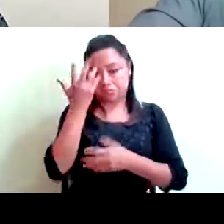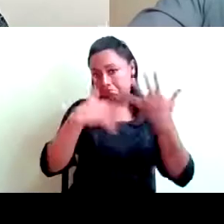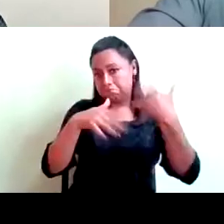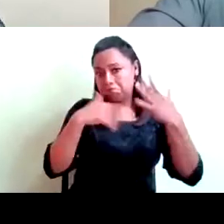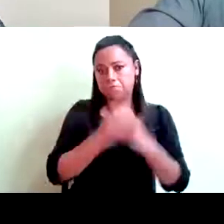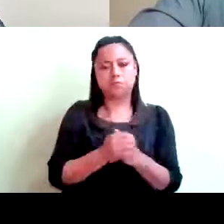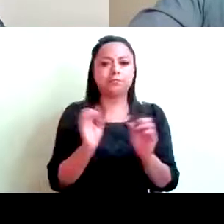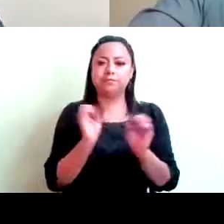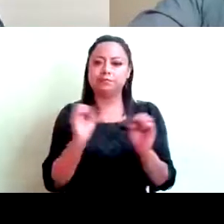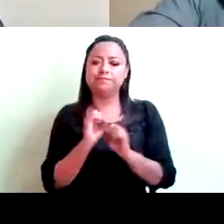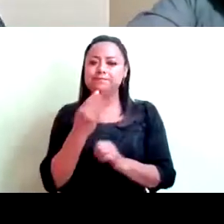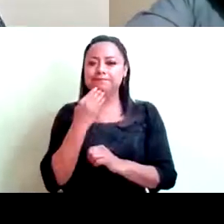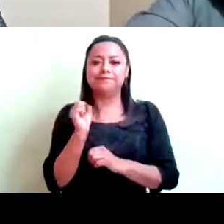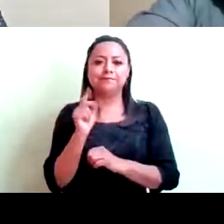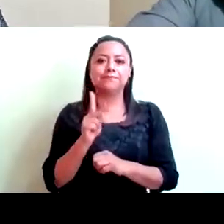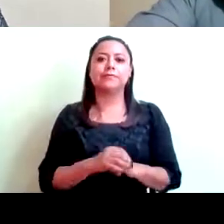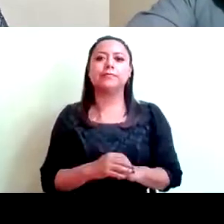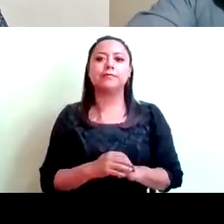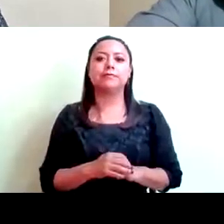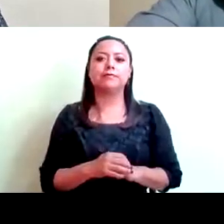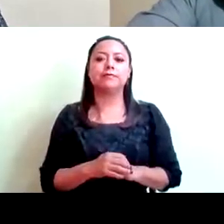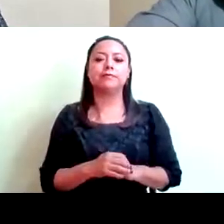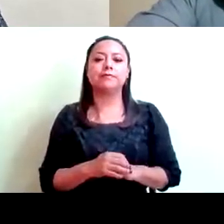Ok, perfecto.